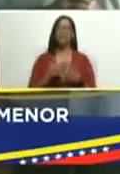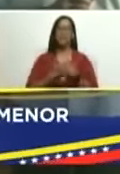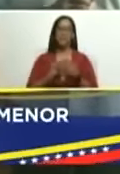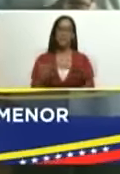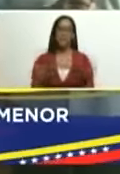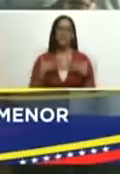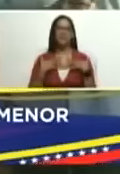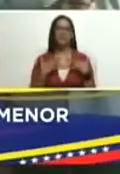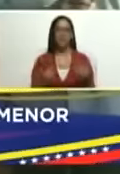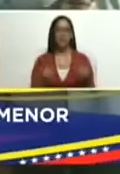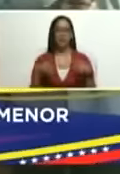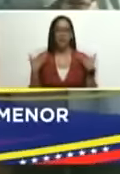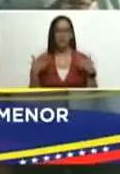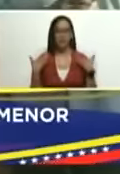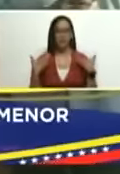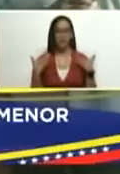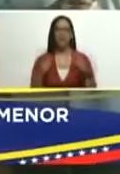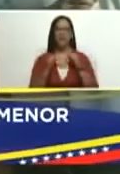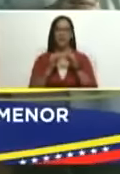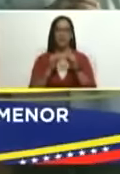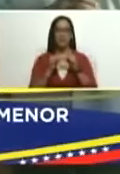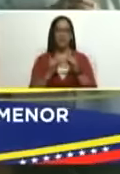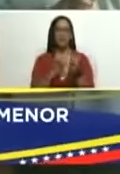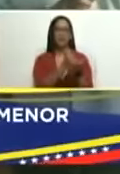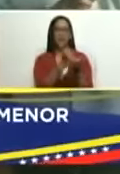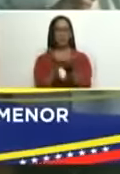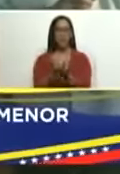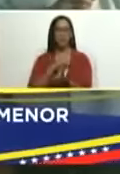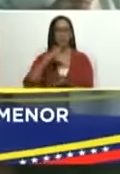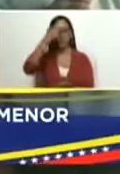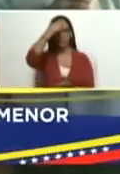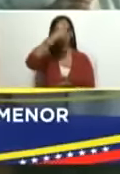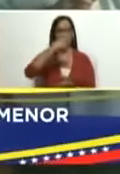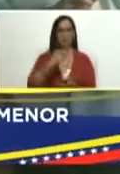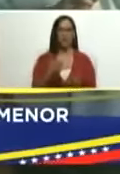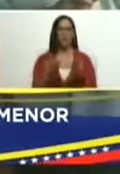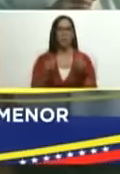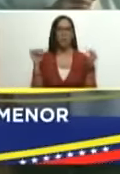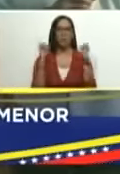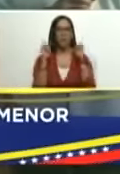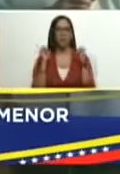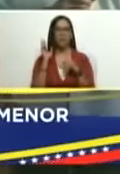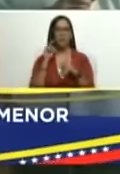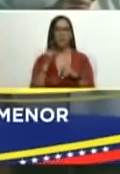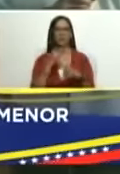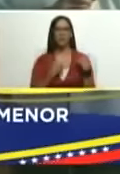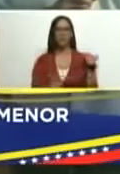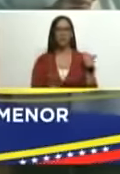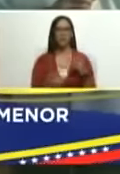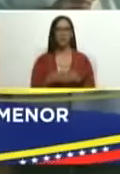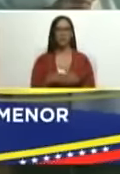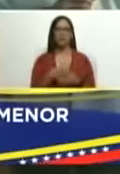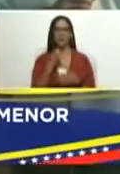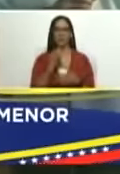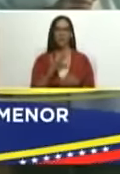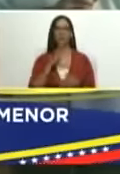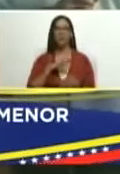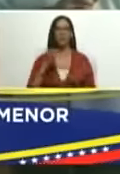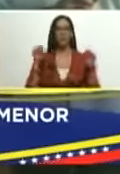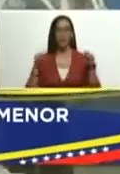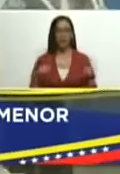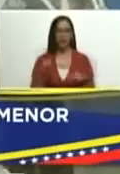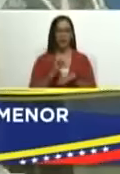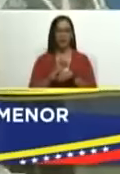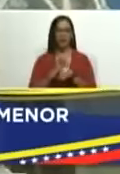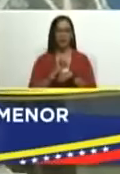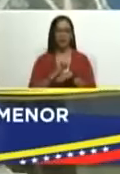salud y alegría y que siga beneficiando a nuestro pueblo. Mucha felicidad para usted, presidente. Bueno, estamos acá en la